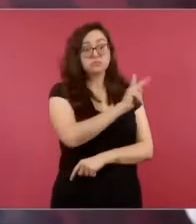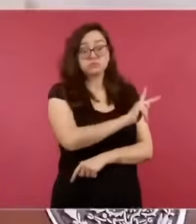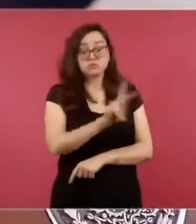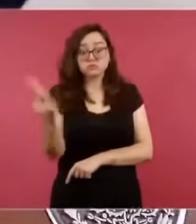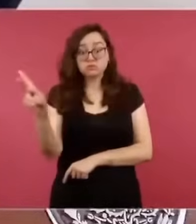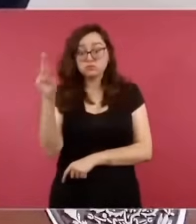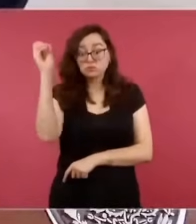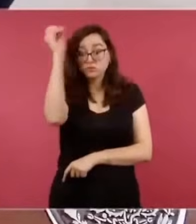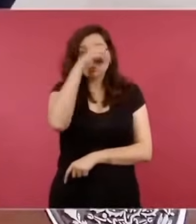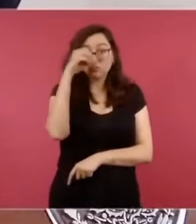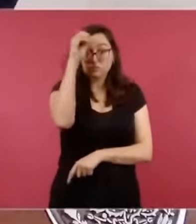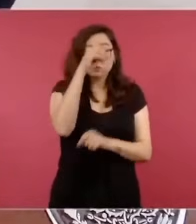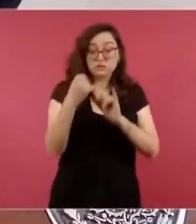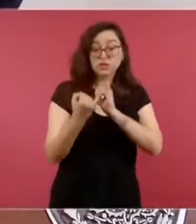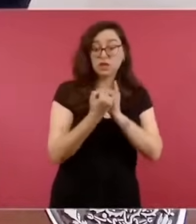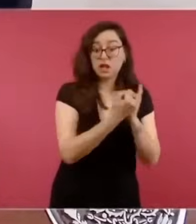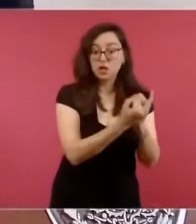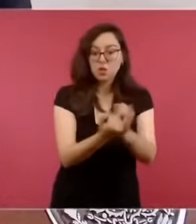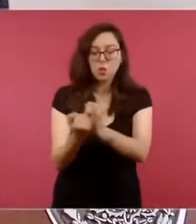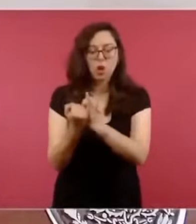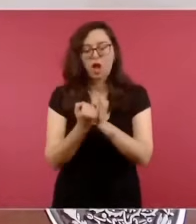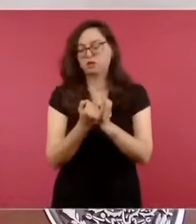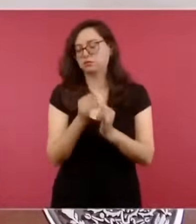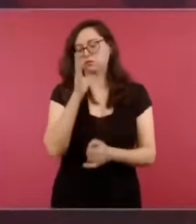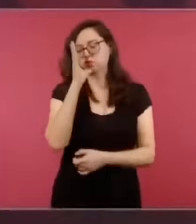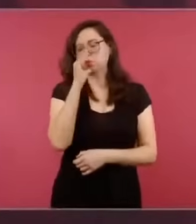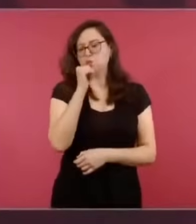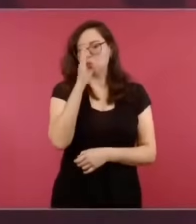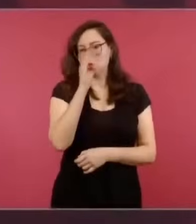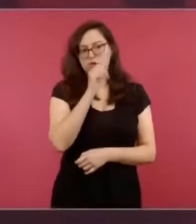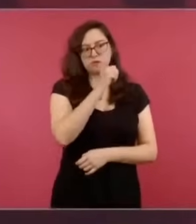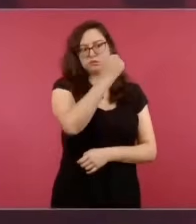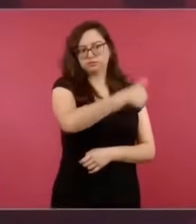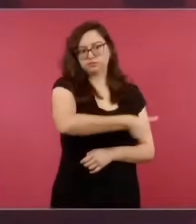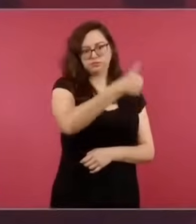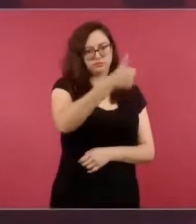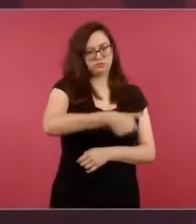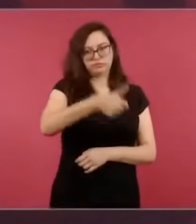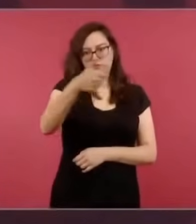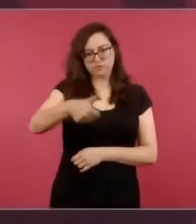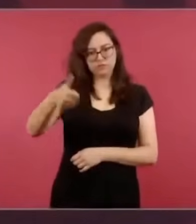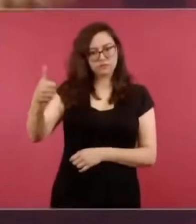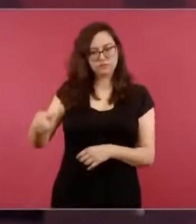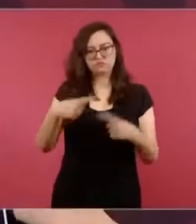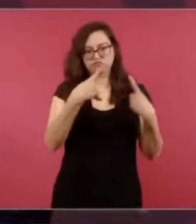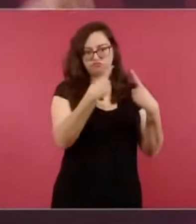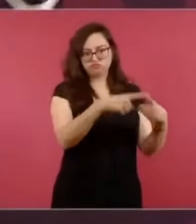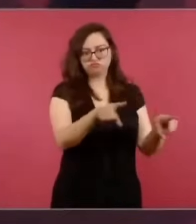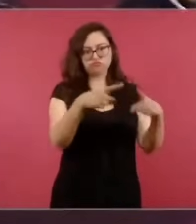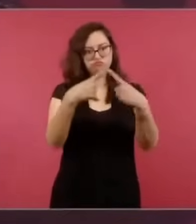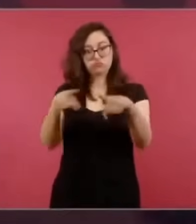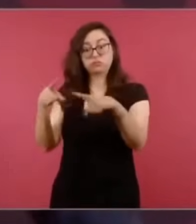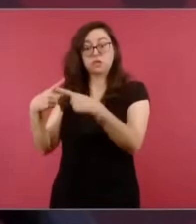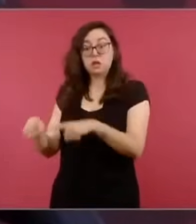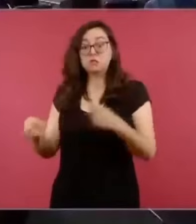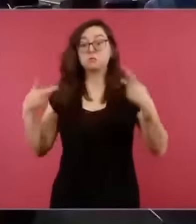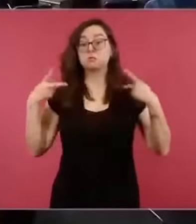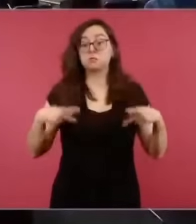y cada quien que siga su camino. El que tiene un pensamiento conservador,